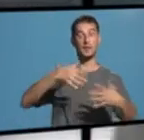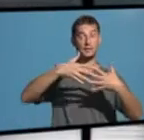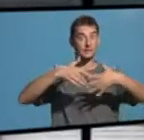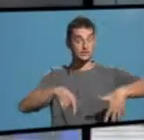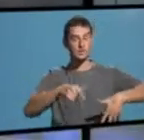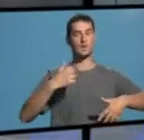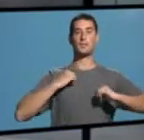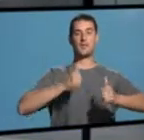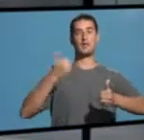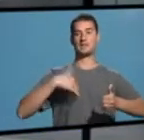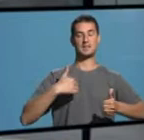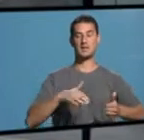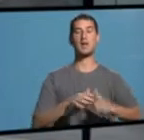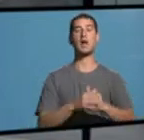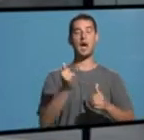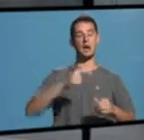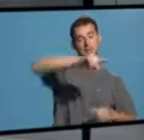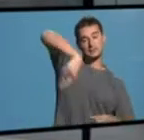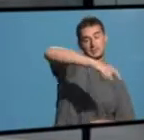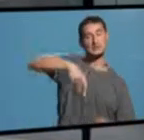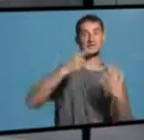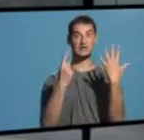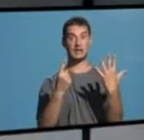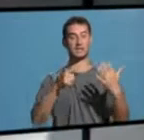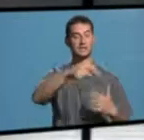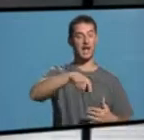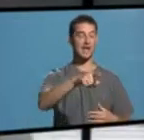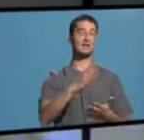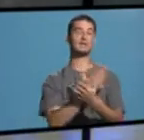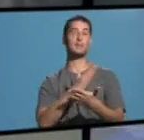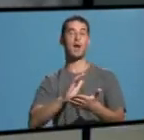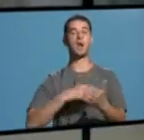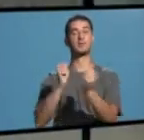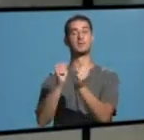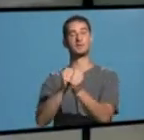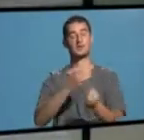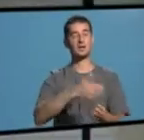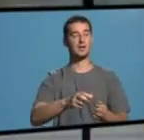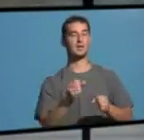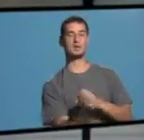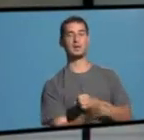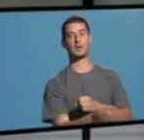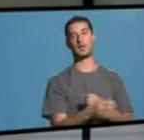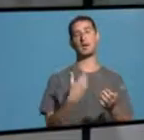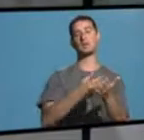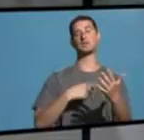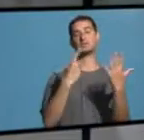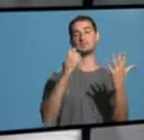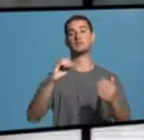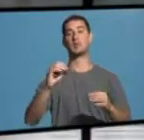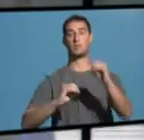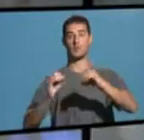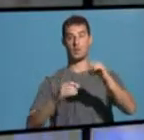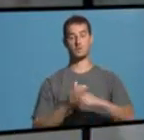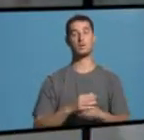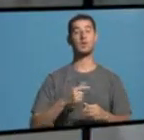entrar en funcionamento, conta con 6 decantadores circulares onde se realiza unha primeira separación de sólidos e se elimina ata o 60% da materia. Unha vez